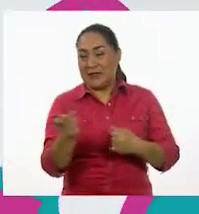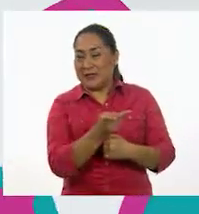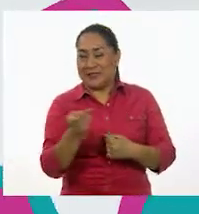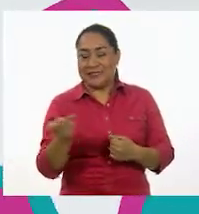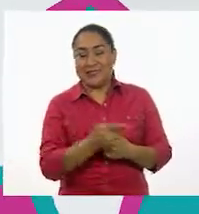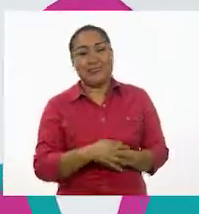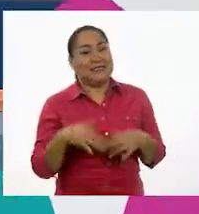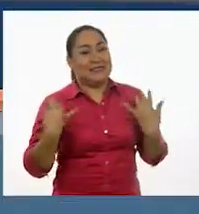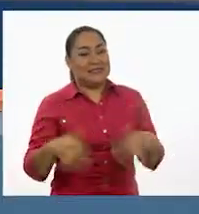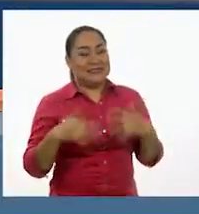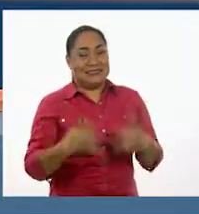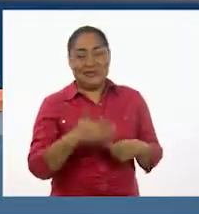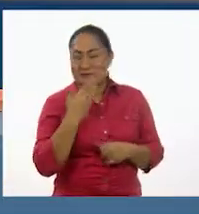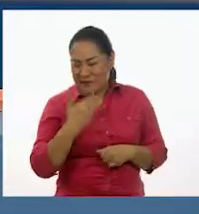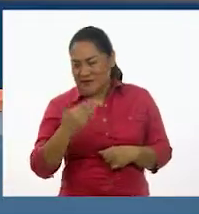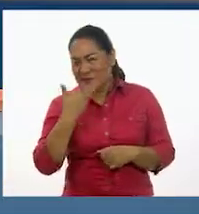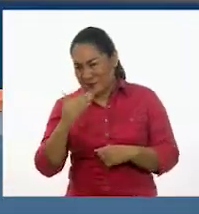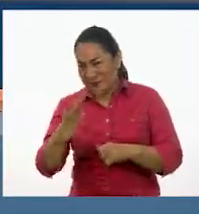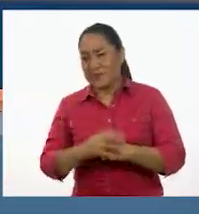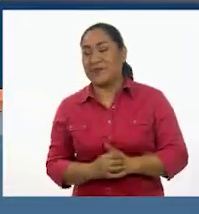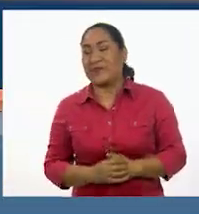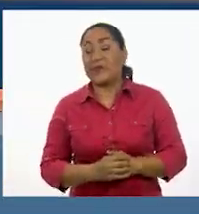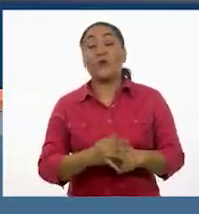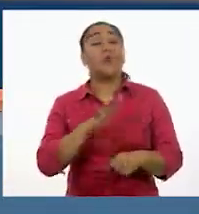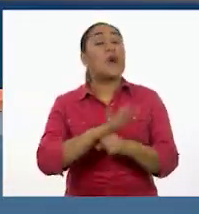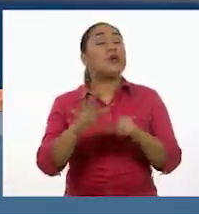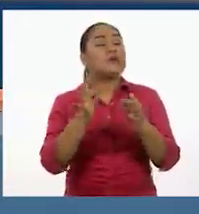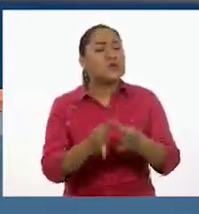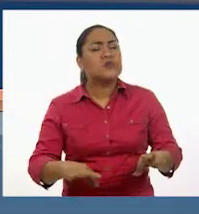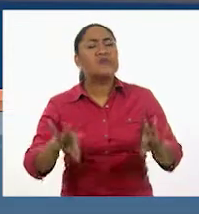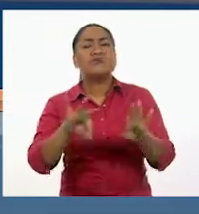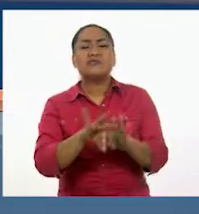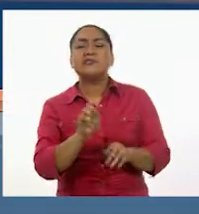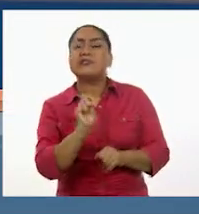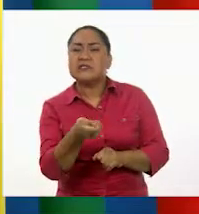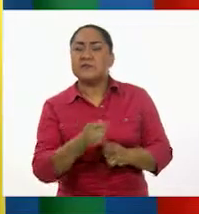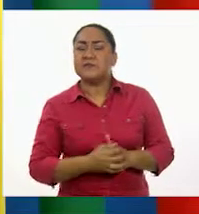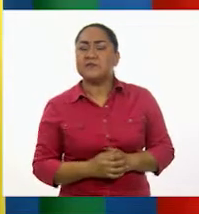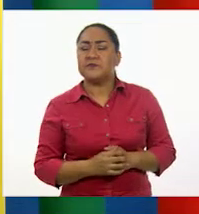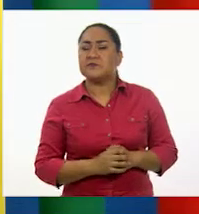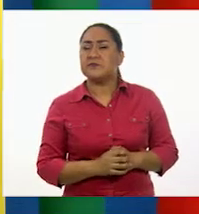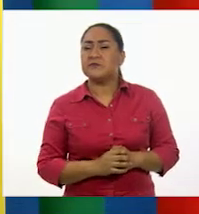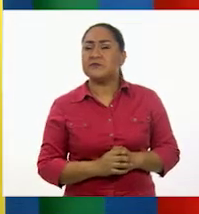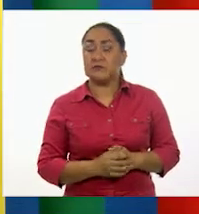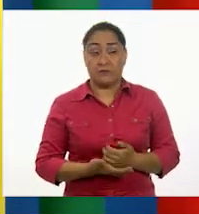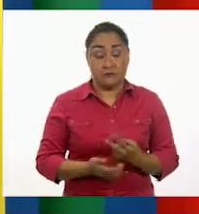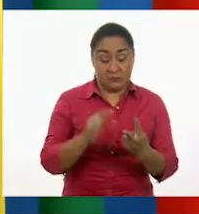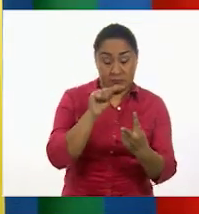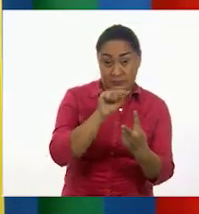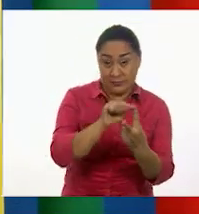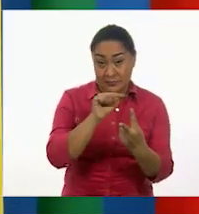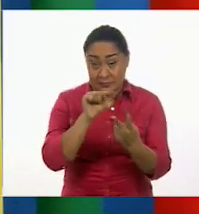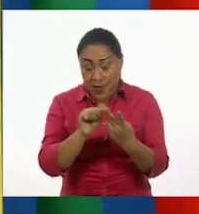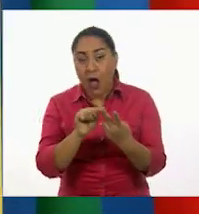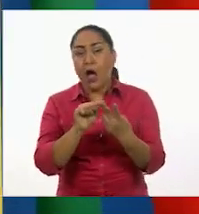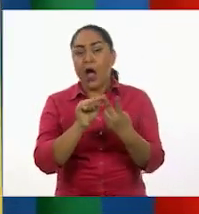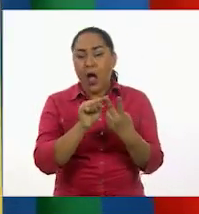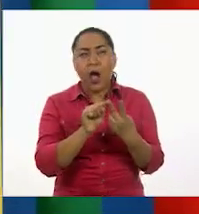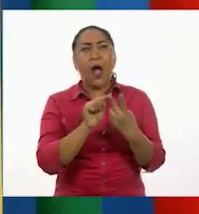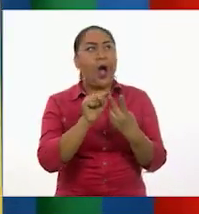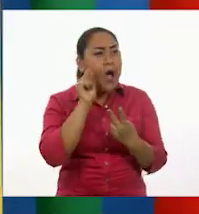Muy bien, muy bien. Pero a ver, bueno, lo importante de esto es que ambos hemos aprendido mucho en